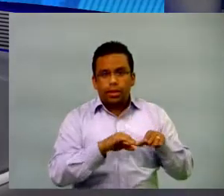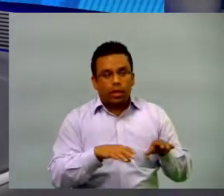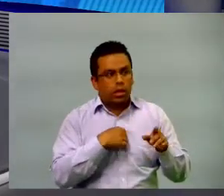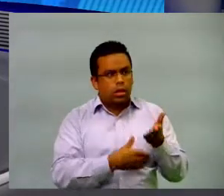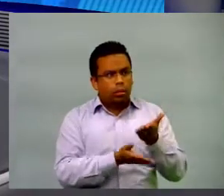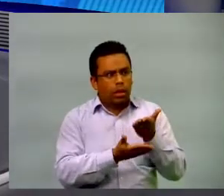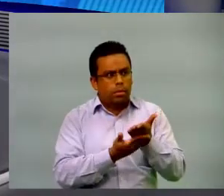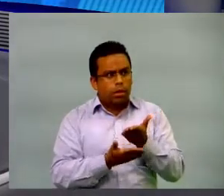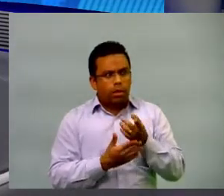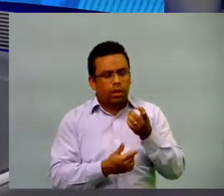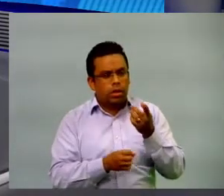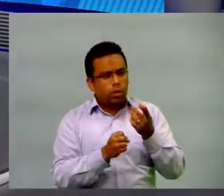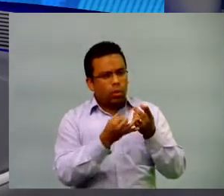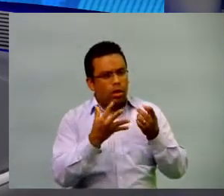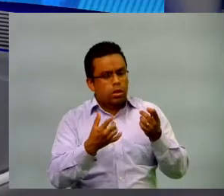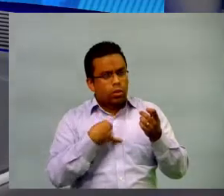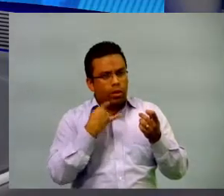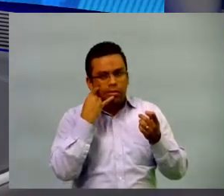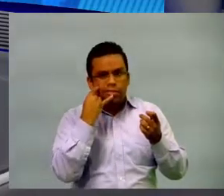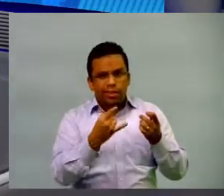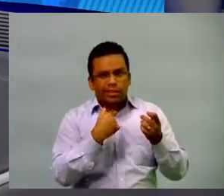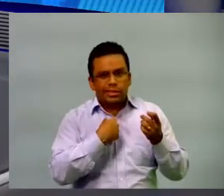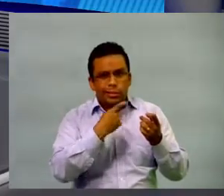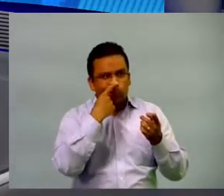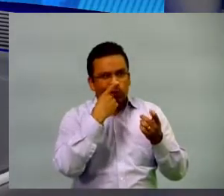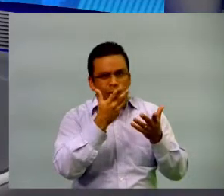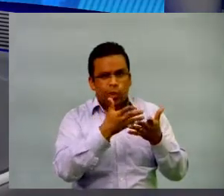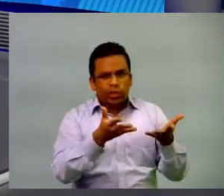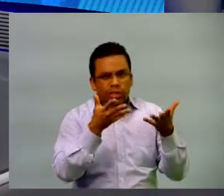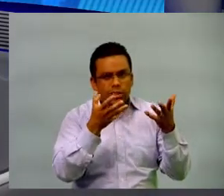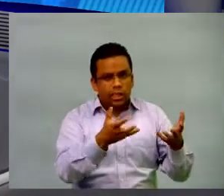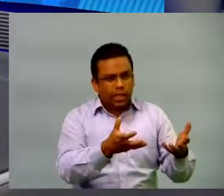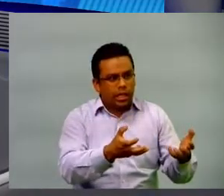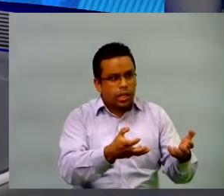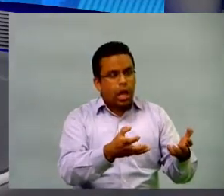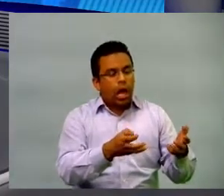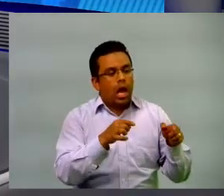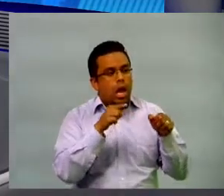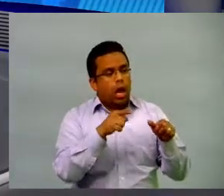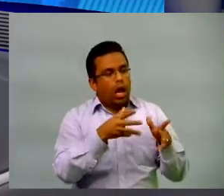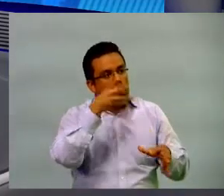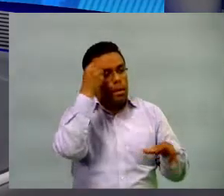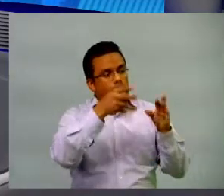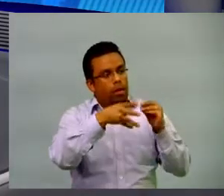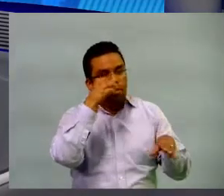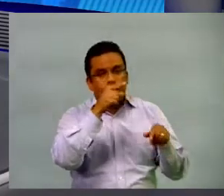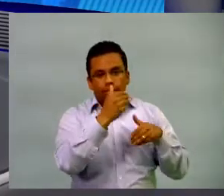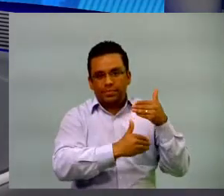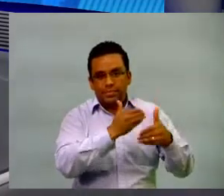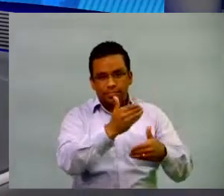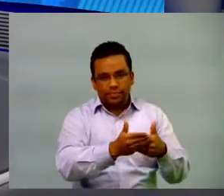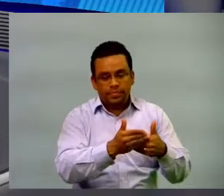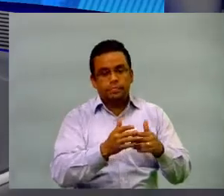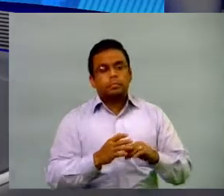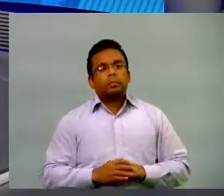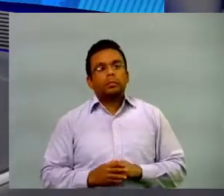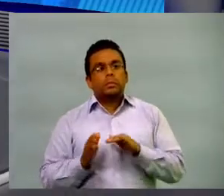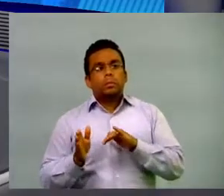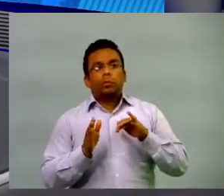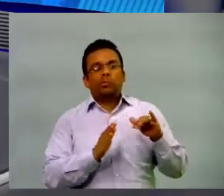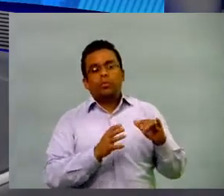un récord un poco de nuestros intereses y de nuestro proceso también de aprendizaje. Y a nivel de